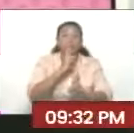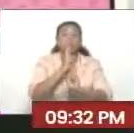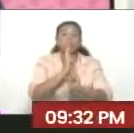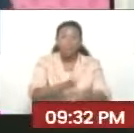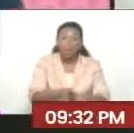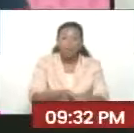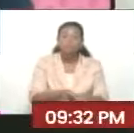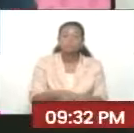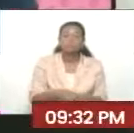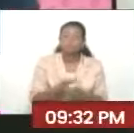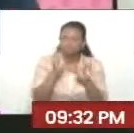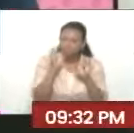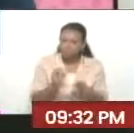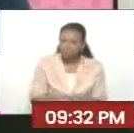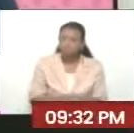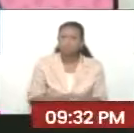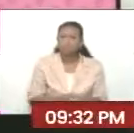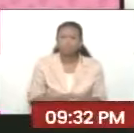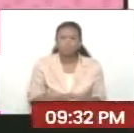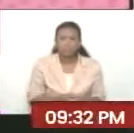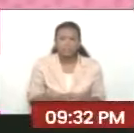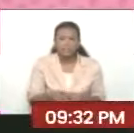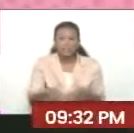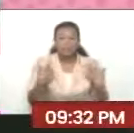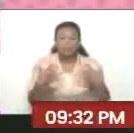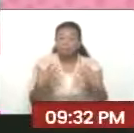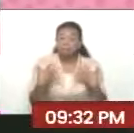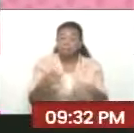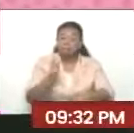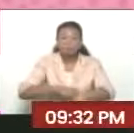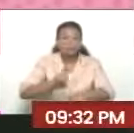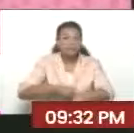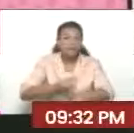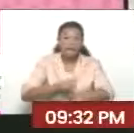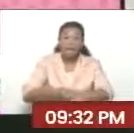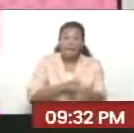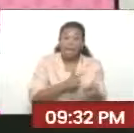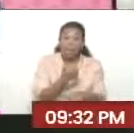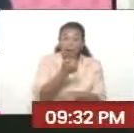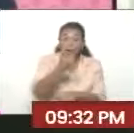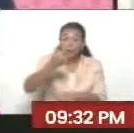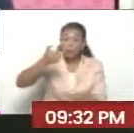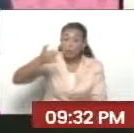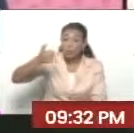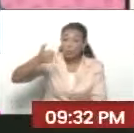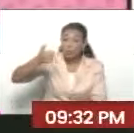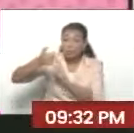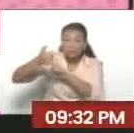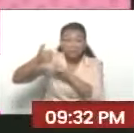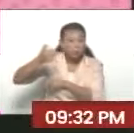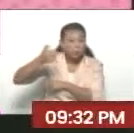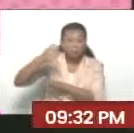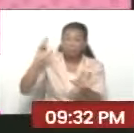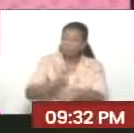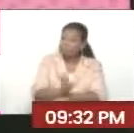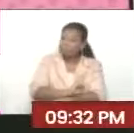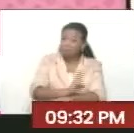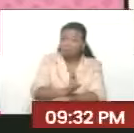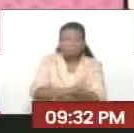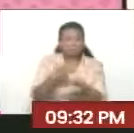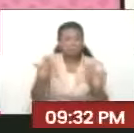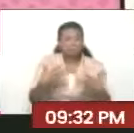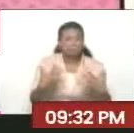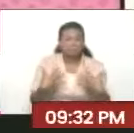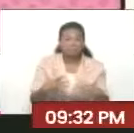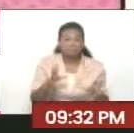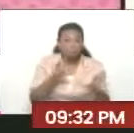está funcionando y con ese acelerador que lleva estos últimos 15 días, pues estamos cumpliendo